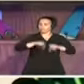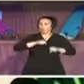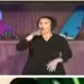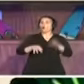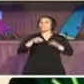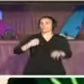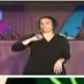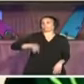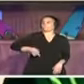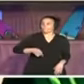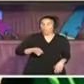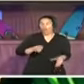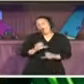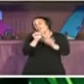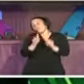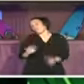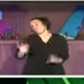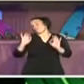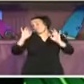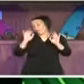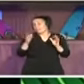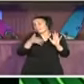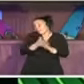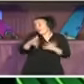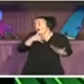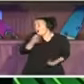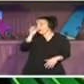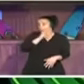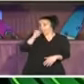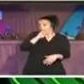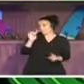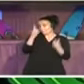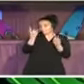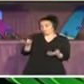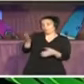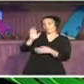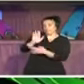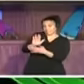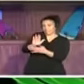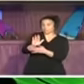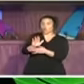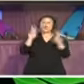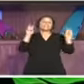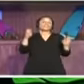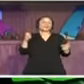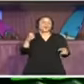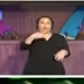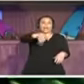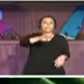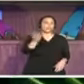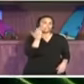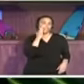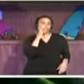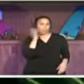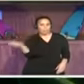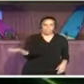manera un tanto peculiar. Así que nada, les presento ya nuestro primer tema, que se titula Estos cara dura me minan